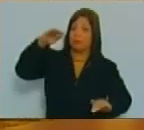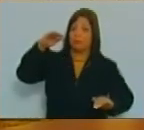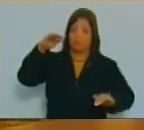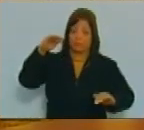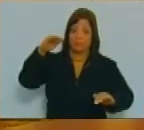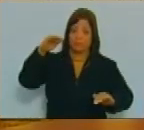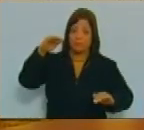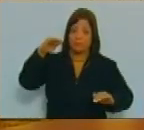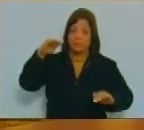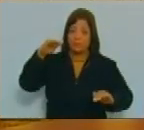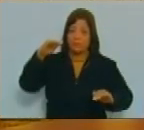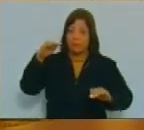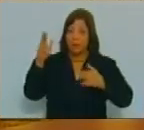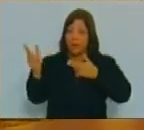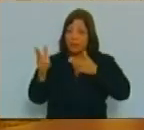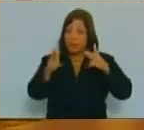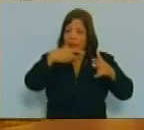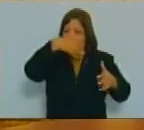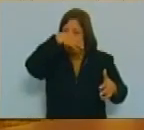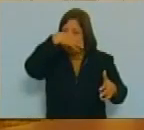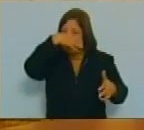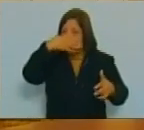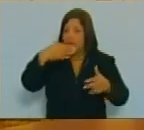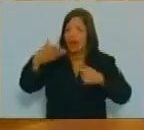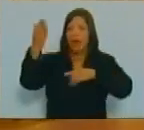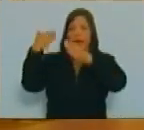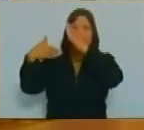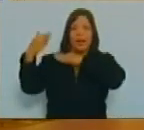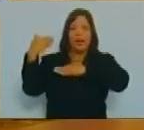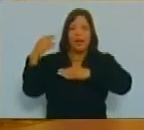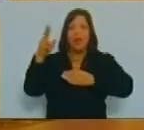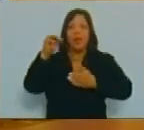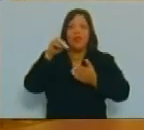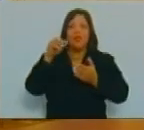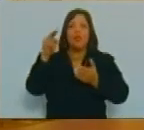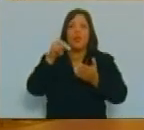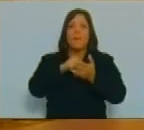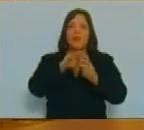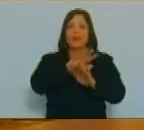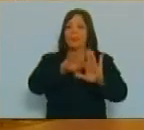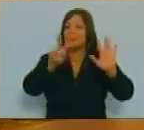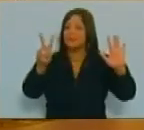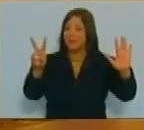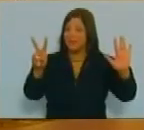y de los actos terroristas que ocurrieron en el 2017